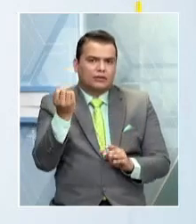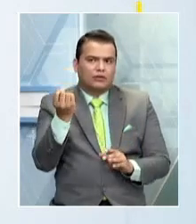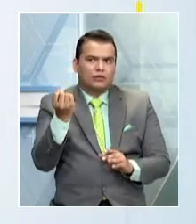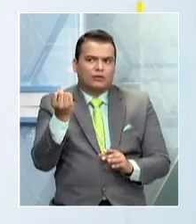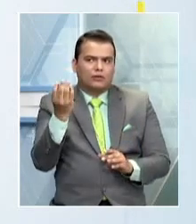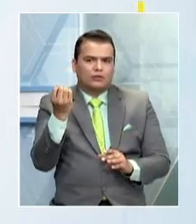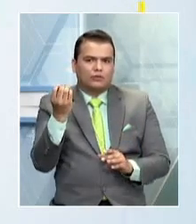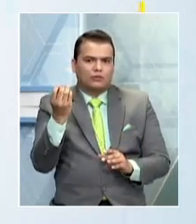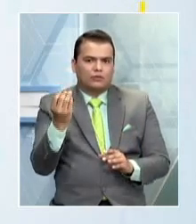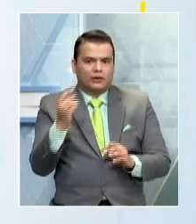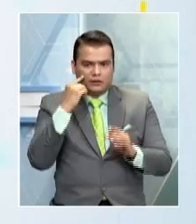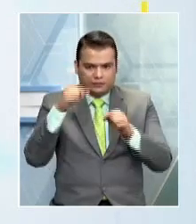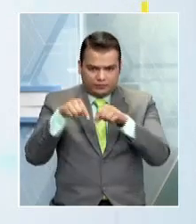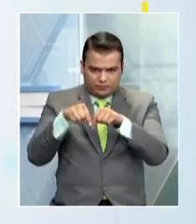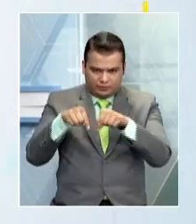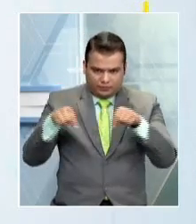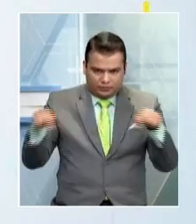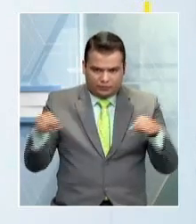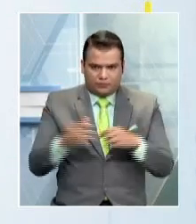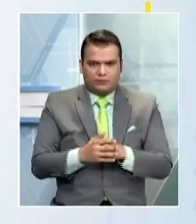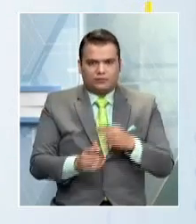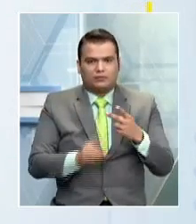318-313-3934 o al